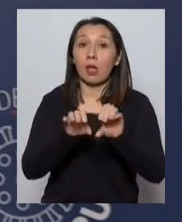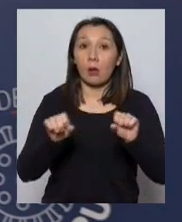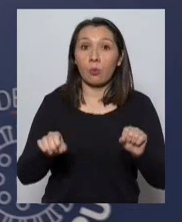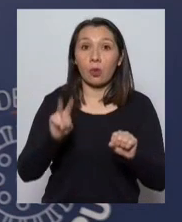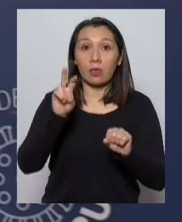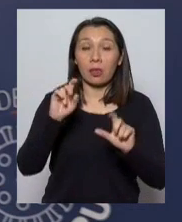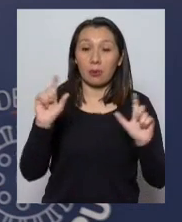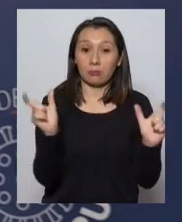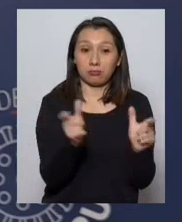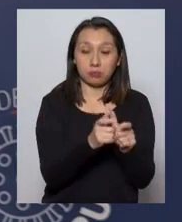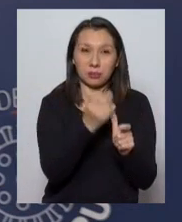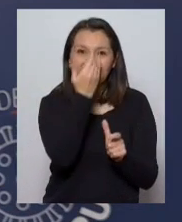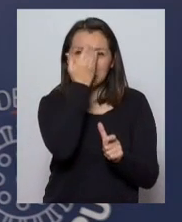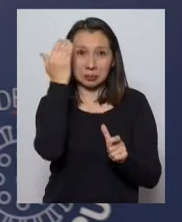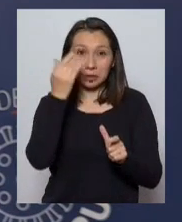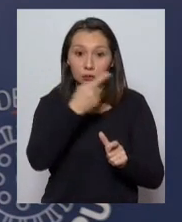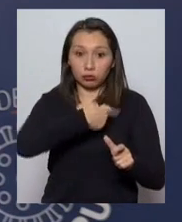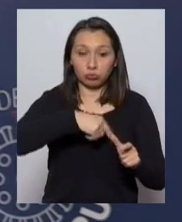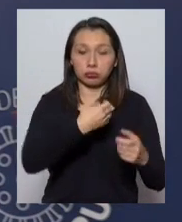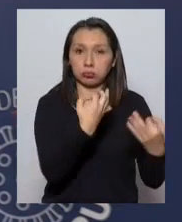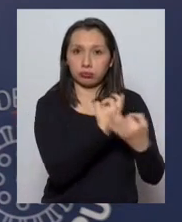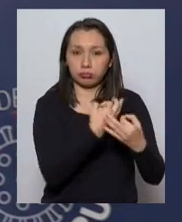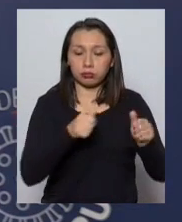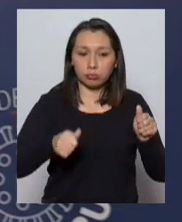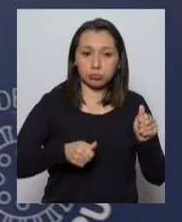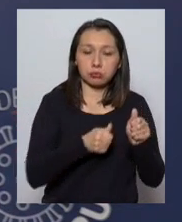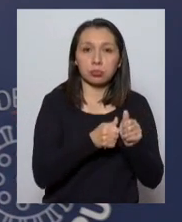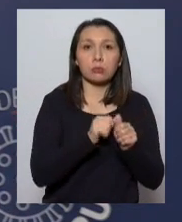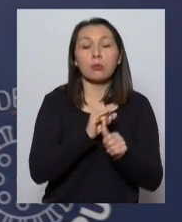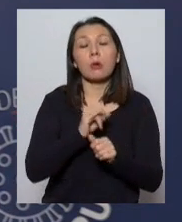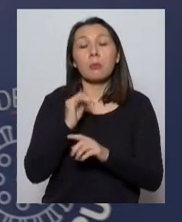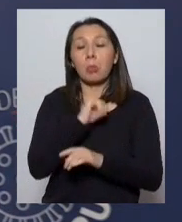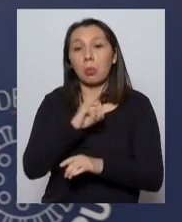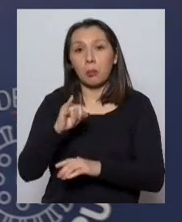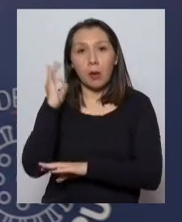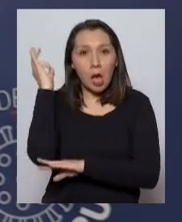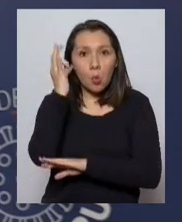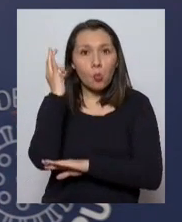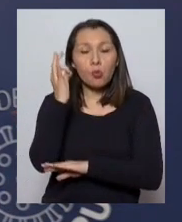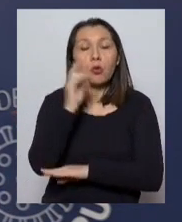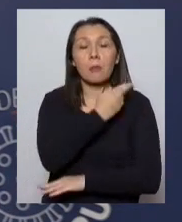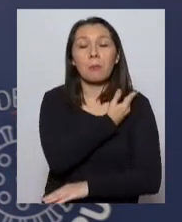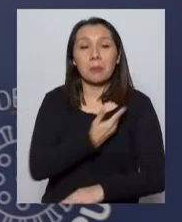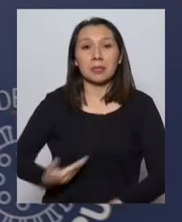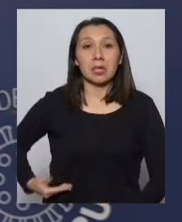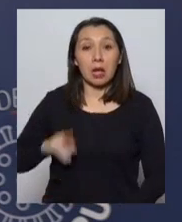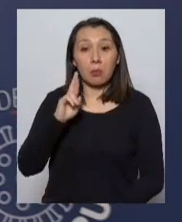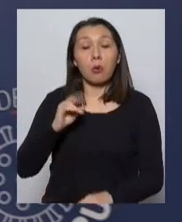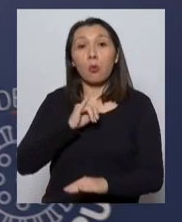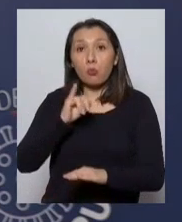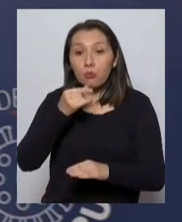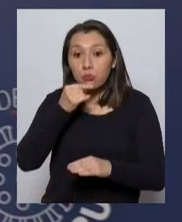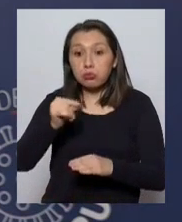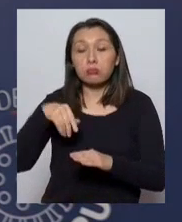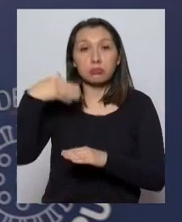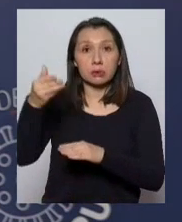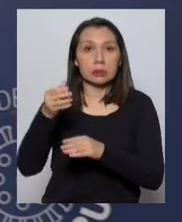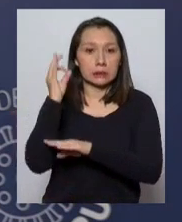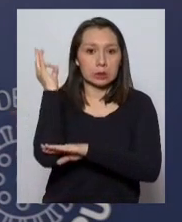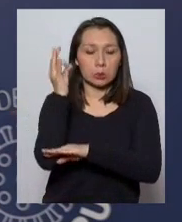al comité de expertos que nos asesora que se va a reunir con el presidente de la República en algún minutos más